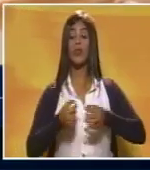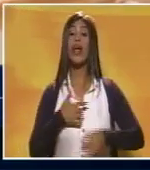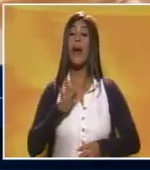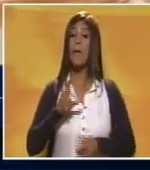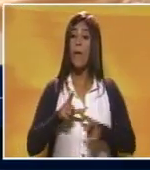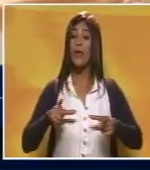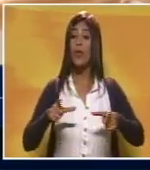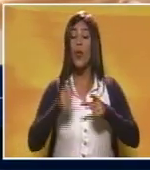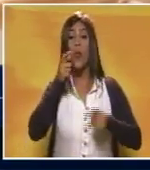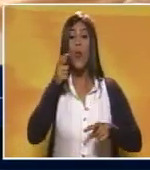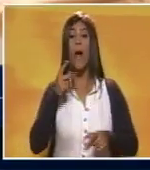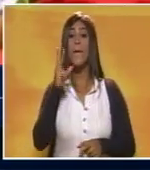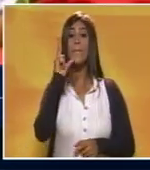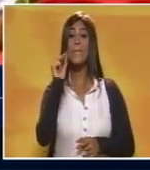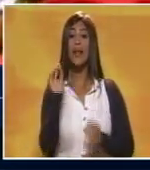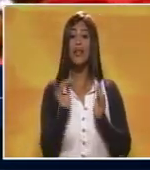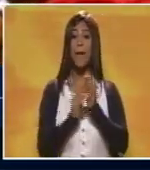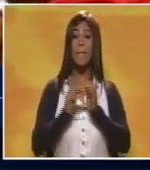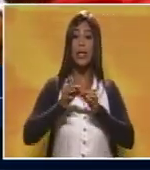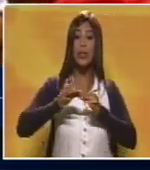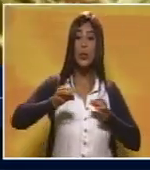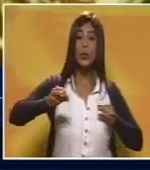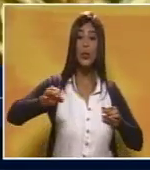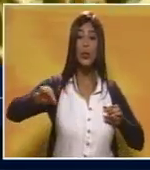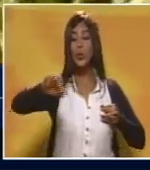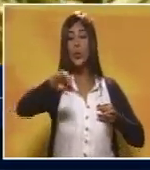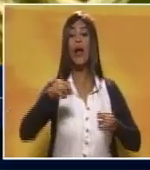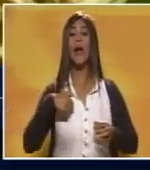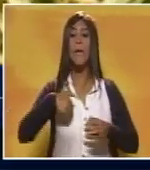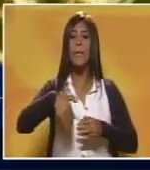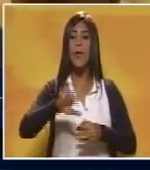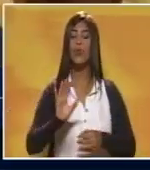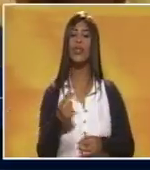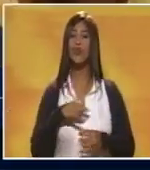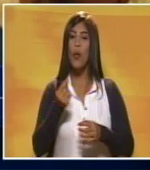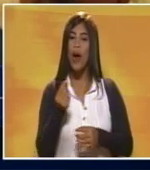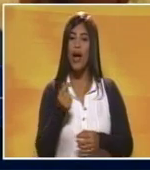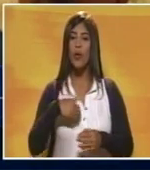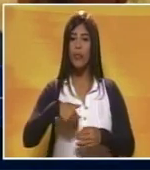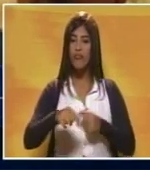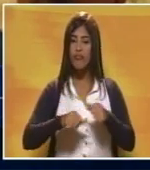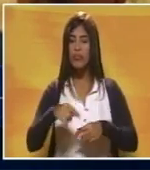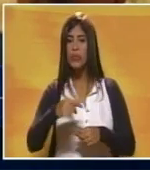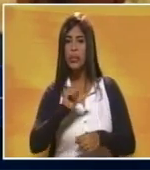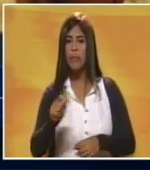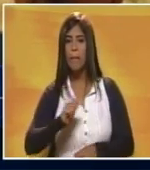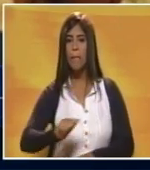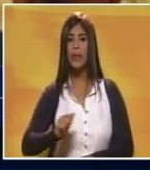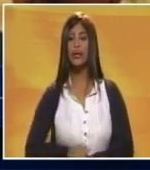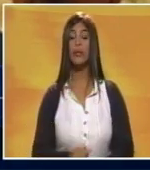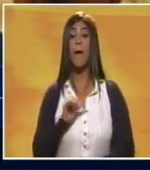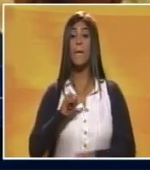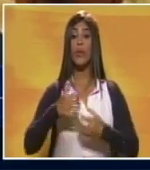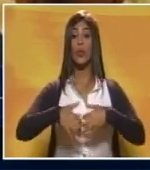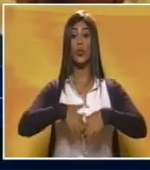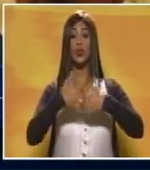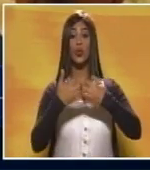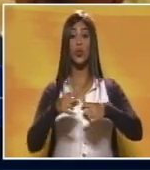de 20.000 las hectáreas de arroz que serán cosechadas durante el próximo ciclo. Ya al procesamiento de la agroindustria y